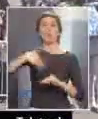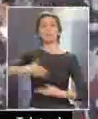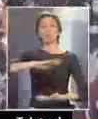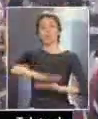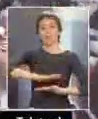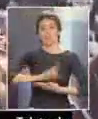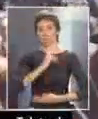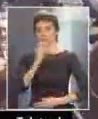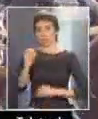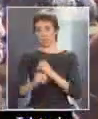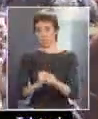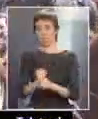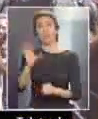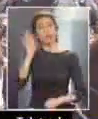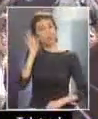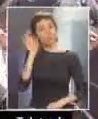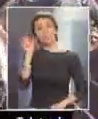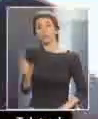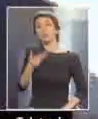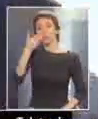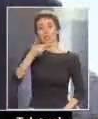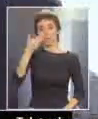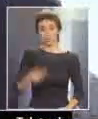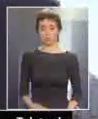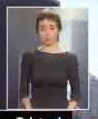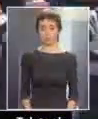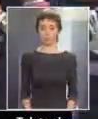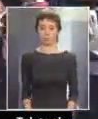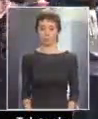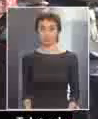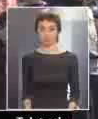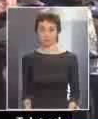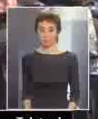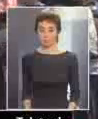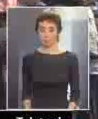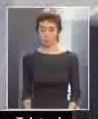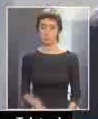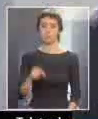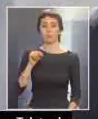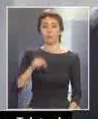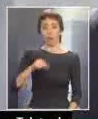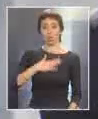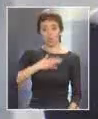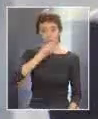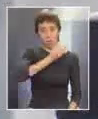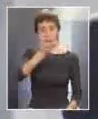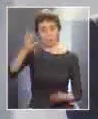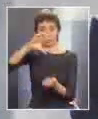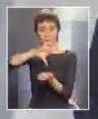del Bicentenario. Escuchemos precisamente aquellas declaraciones. Hoy quiero anunciar al